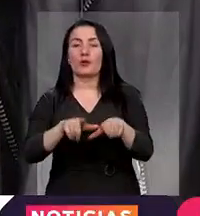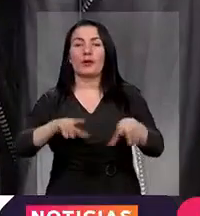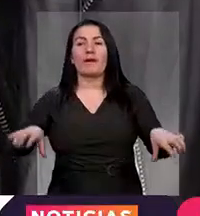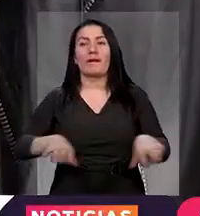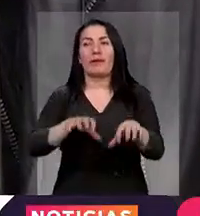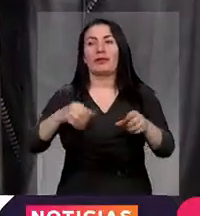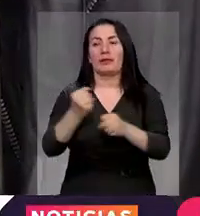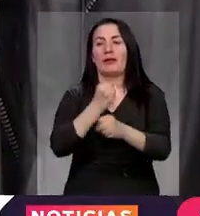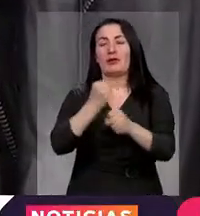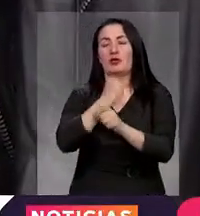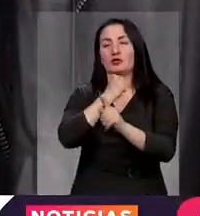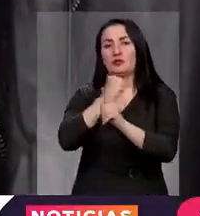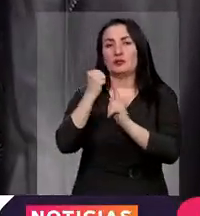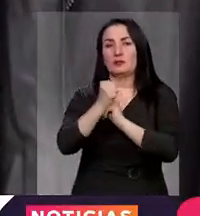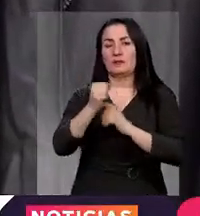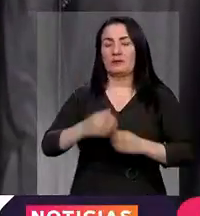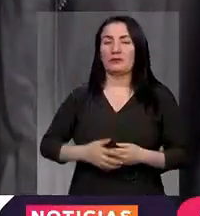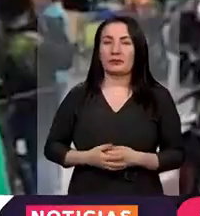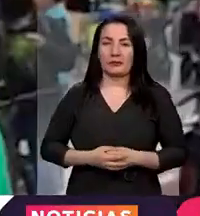su trabajo social.